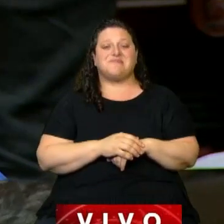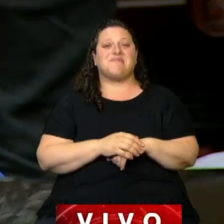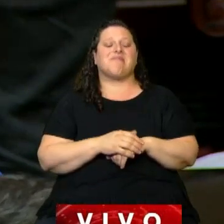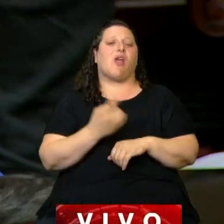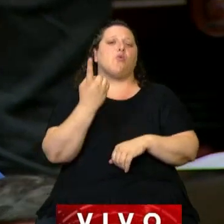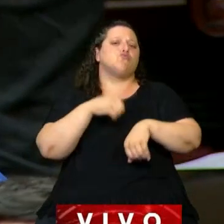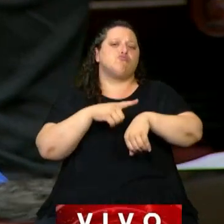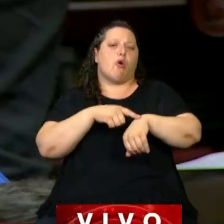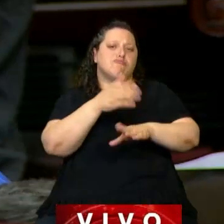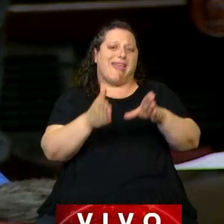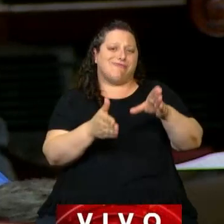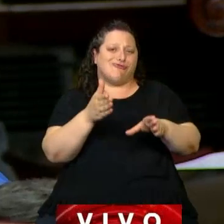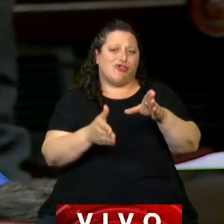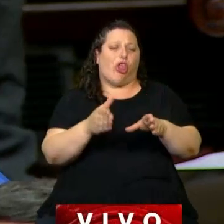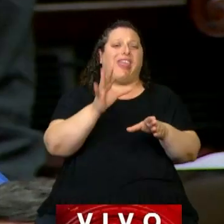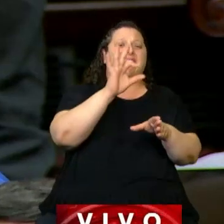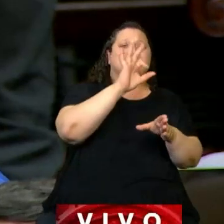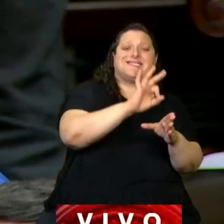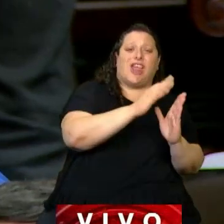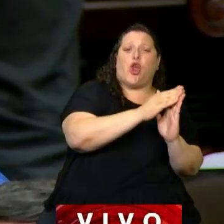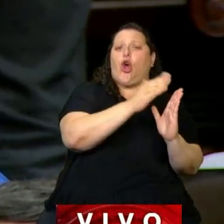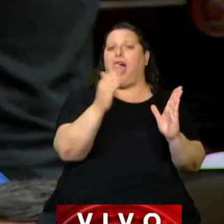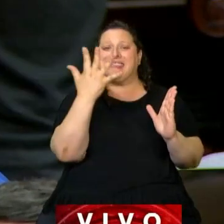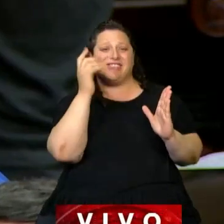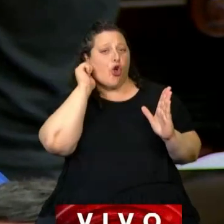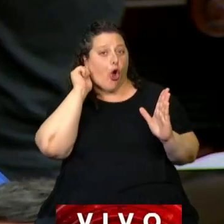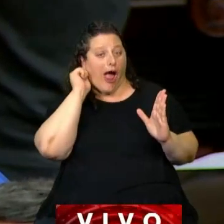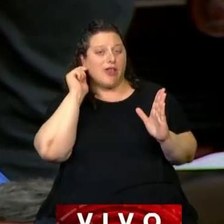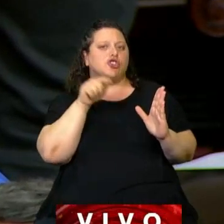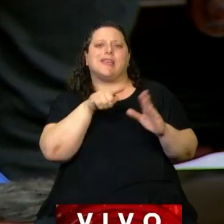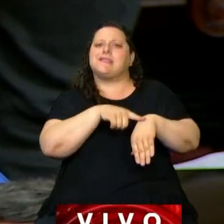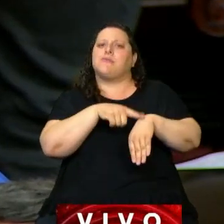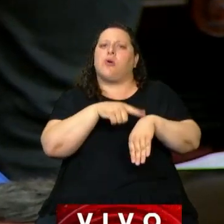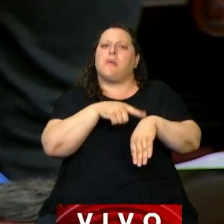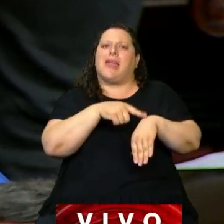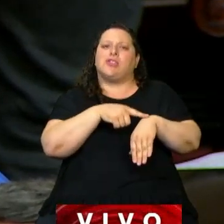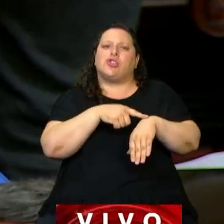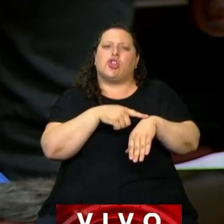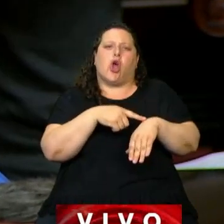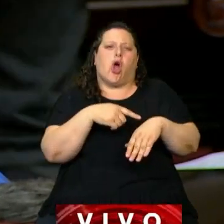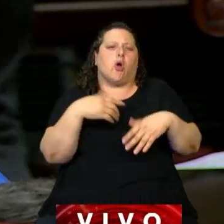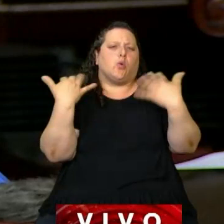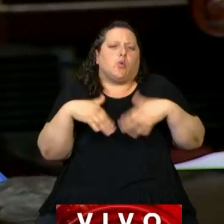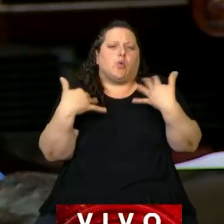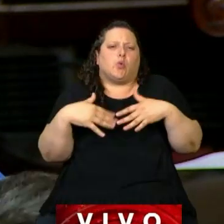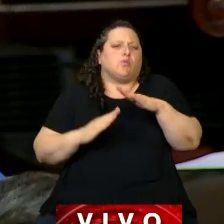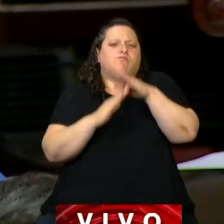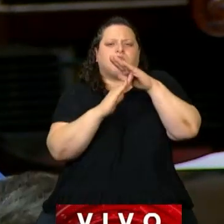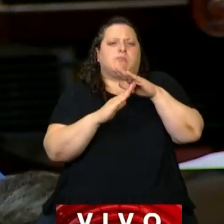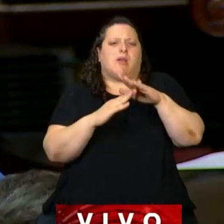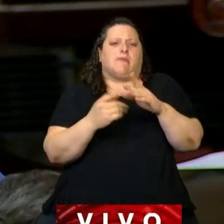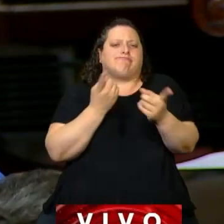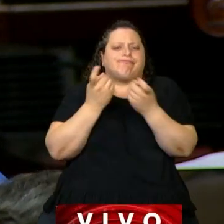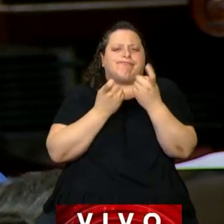hay un periodo en los niños que va de 0 a 5 años, que es el periodo crítico para el aprendizaje de la lengua. Durante